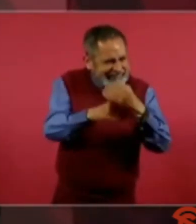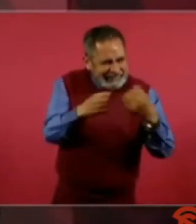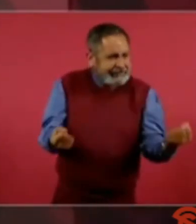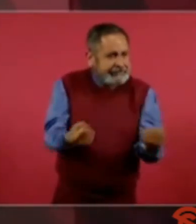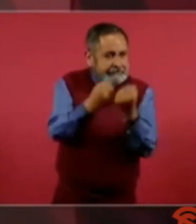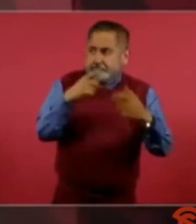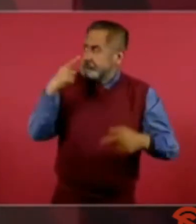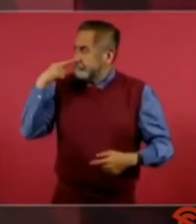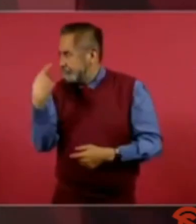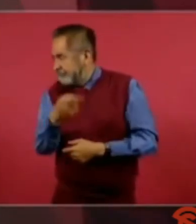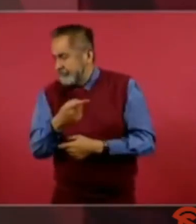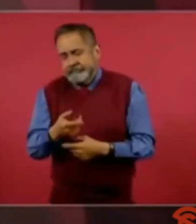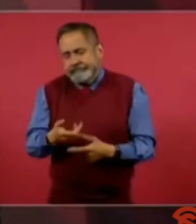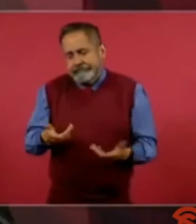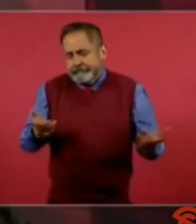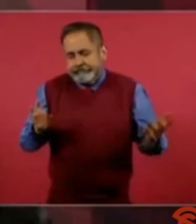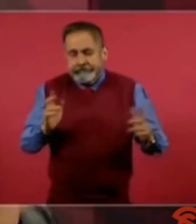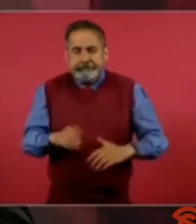no